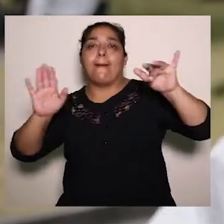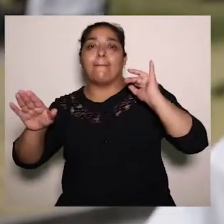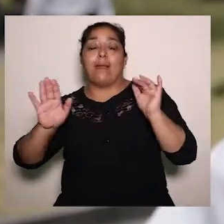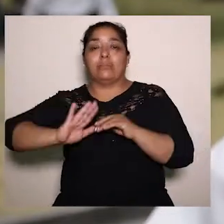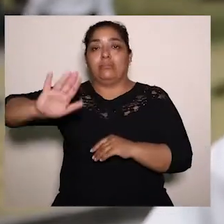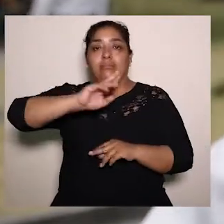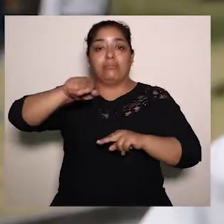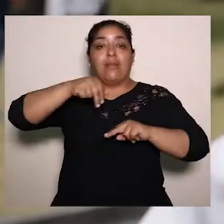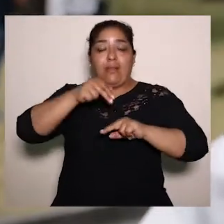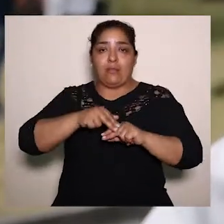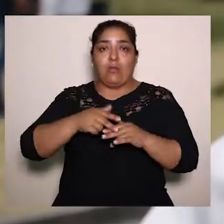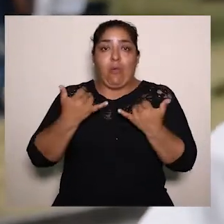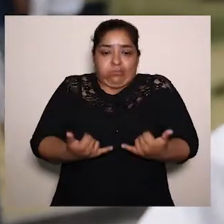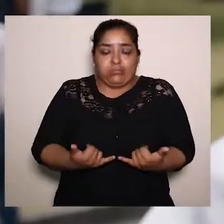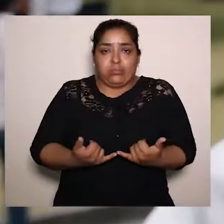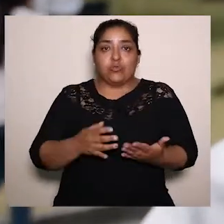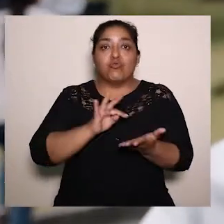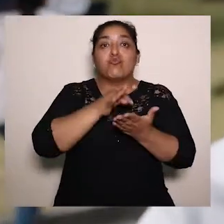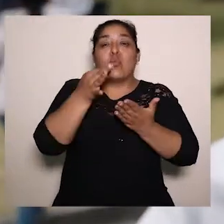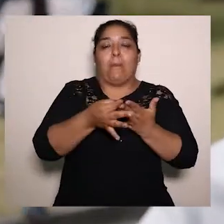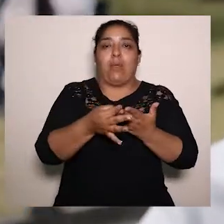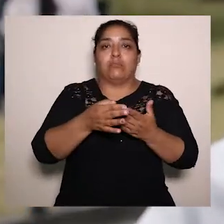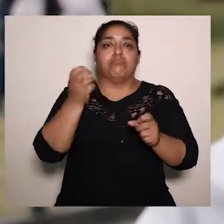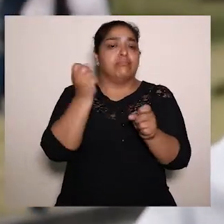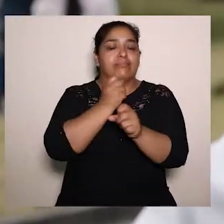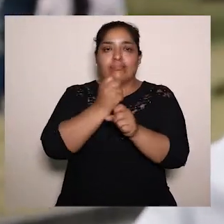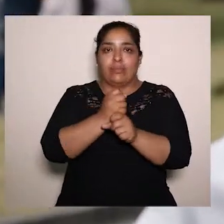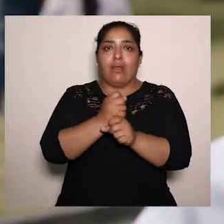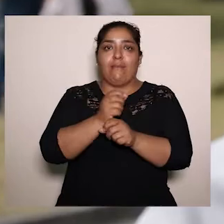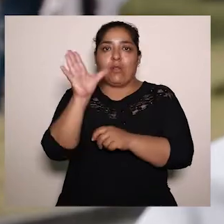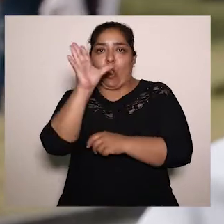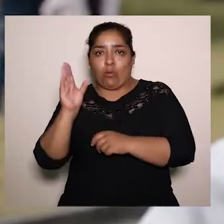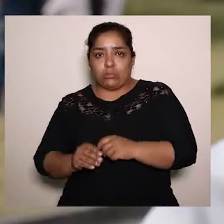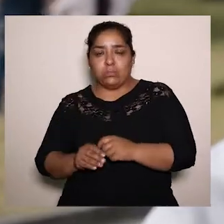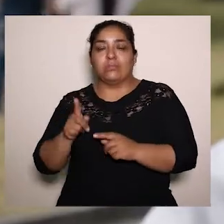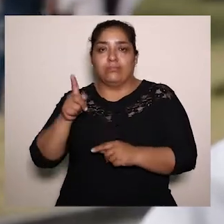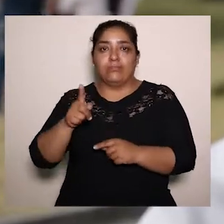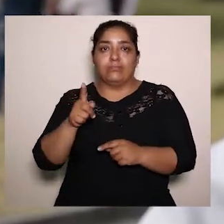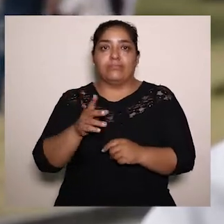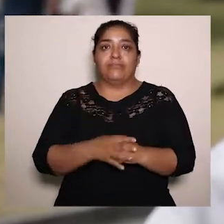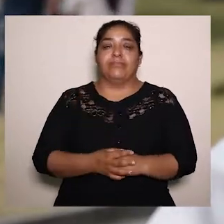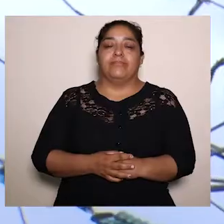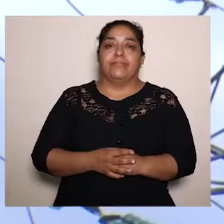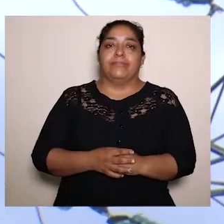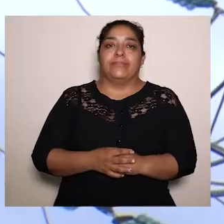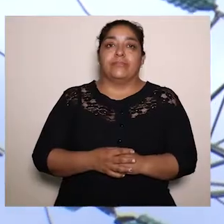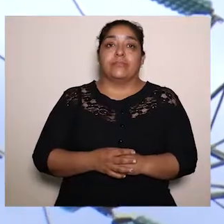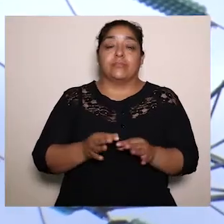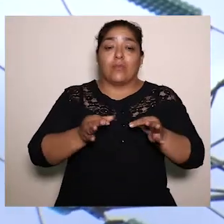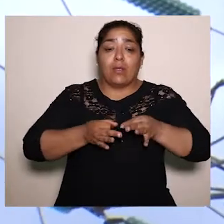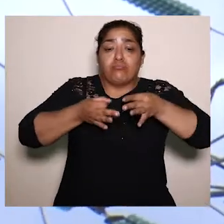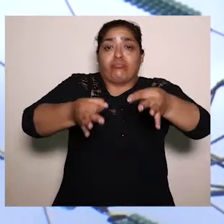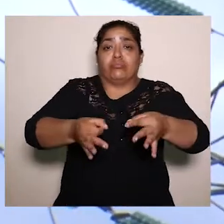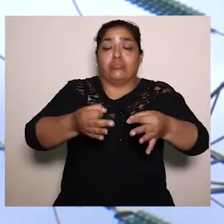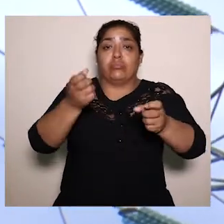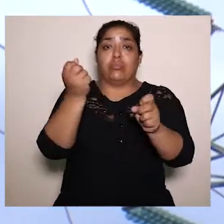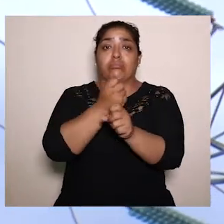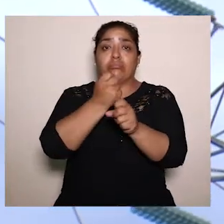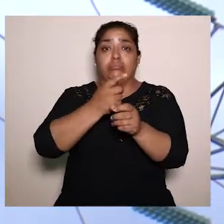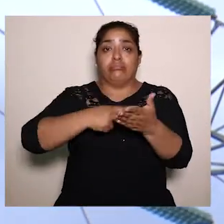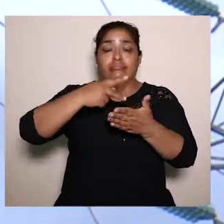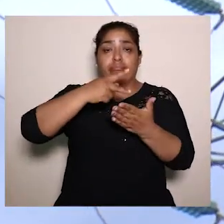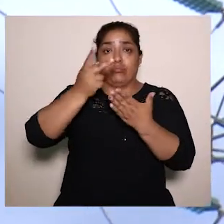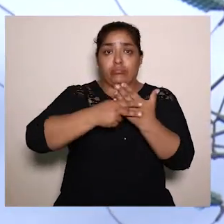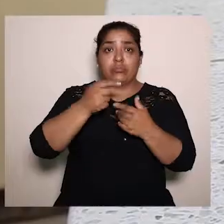de nuestro nariño aquí estamos hoy en tumaco y seguiremos trabajando por esta costa por este pacífico por donde por tanto la prórroga del contrato